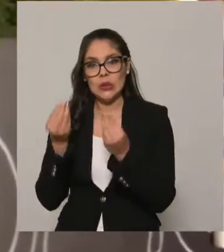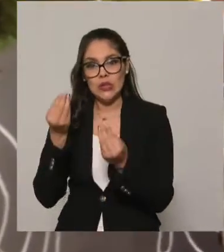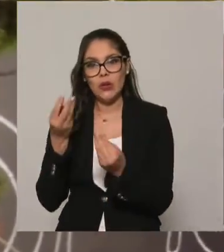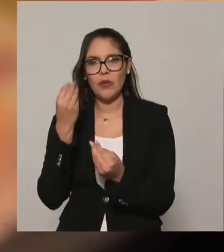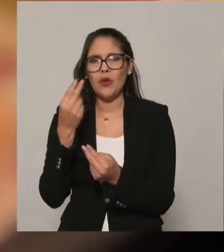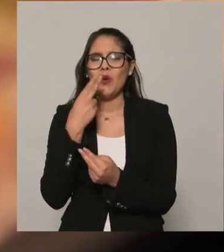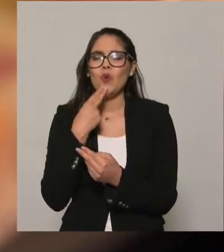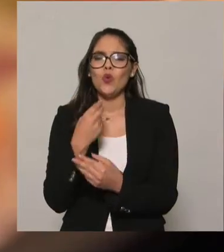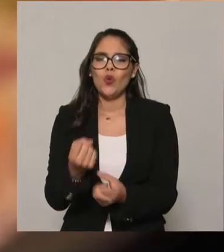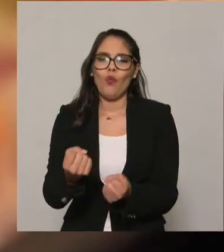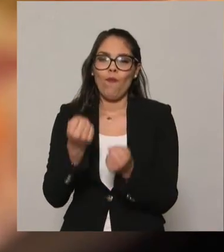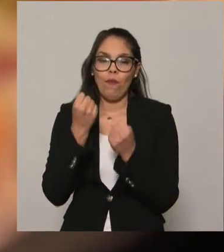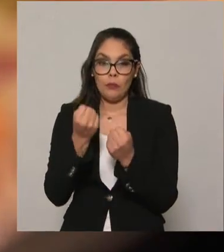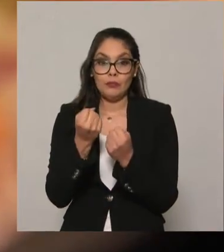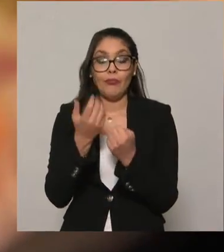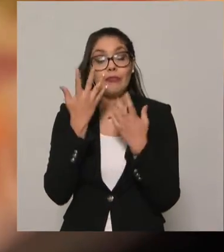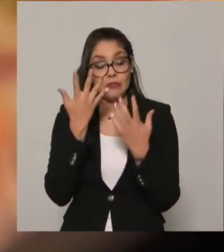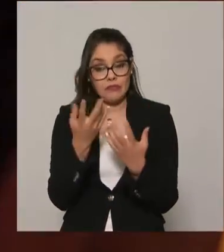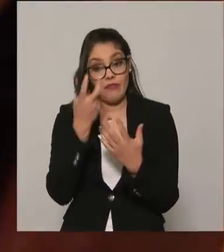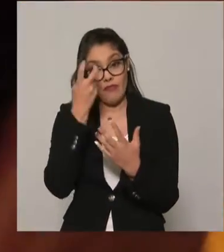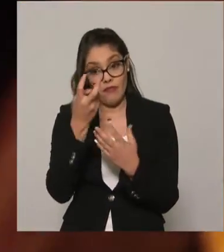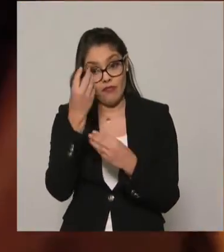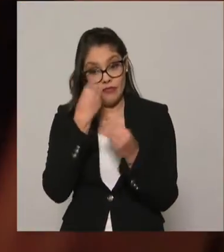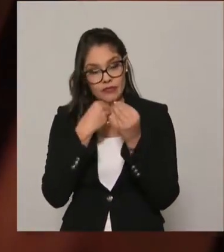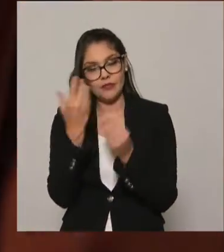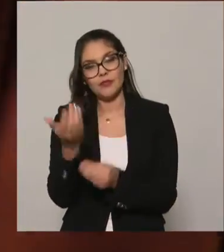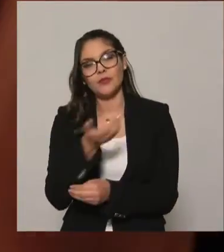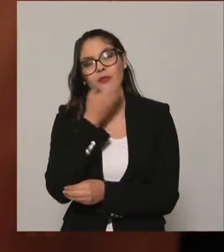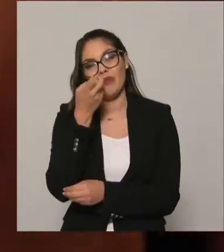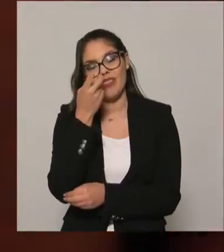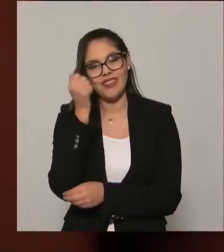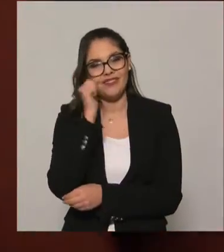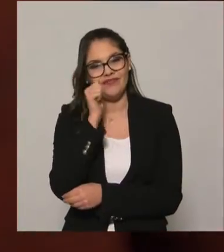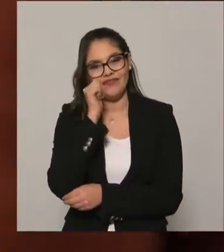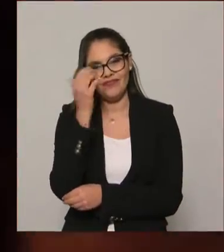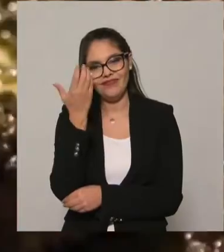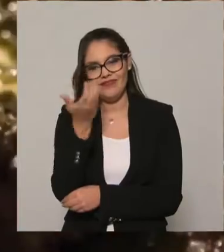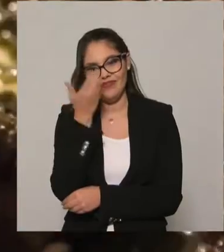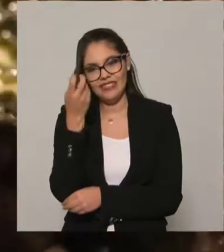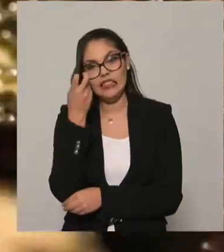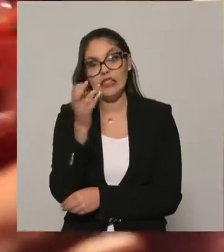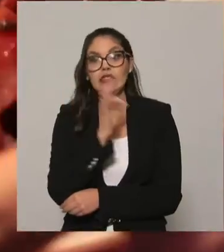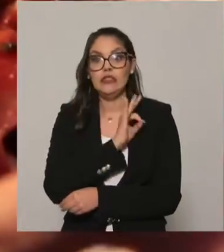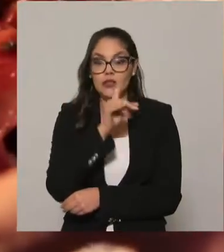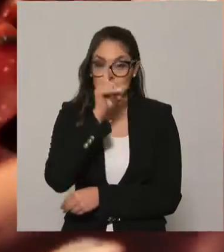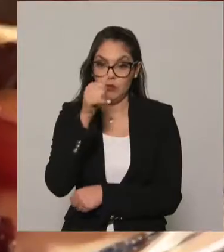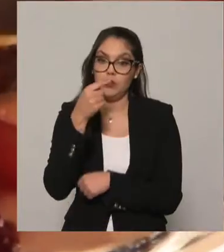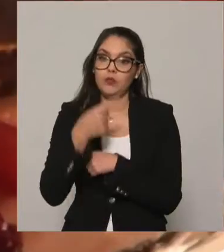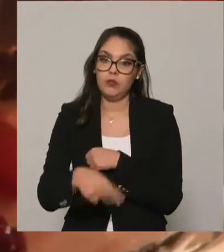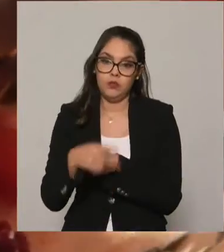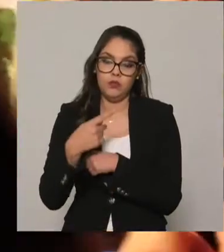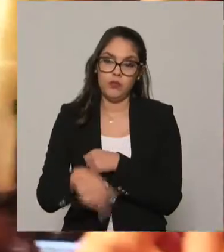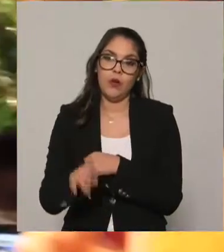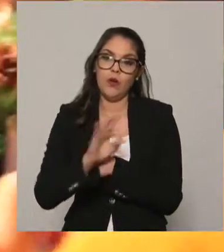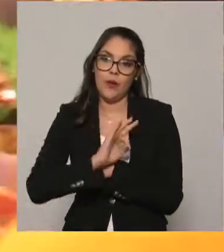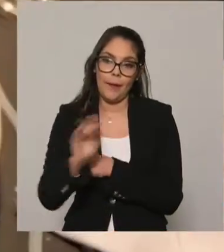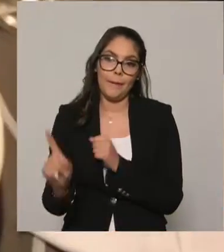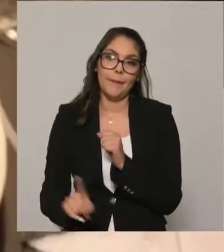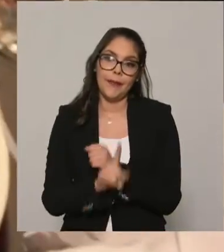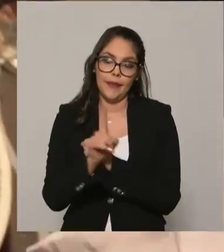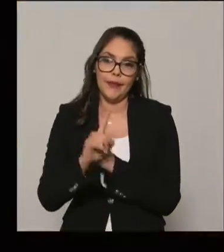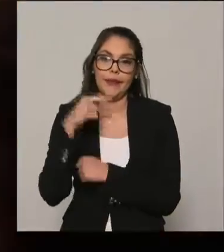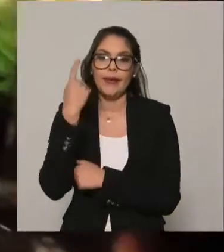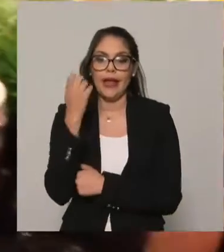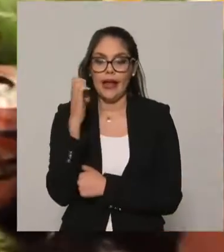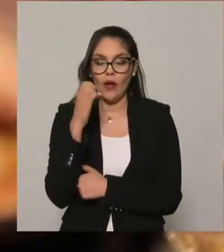es dulce. Y bueno, estos alimentos típicos en estas fiestas del año pues traen consecuencias para enero, consecuencias para